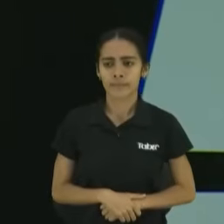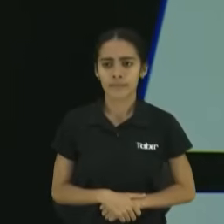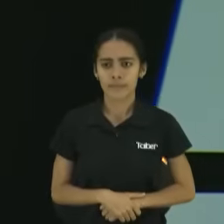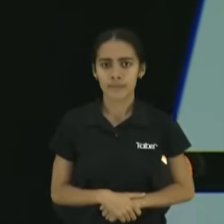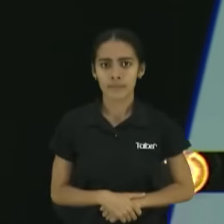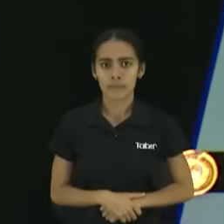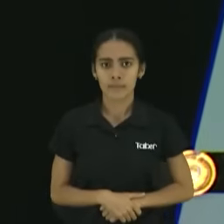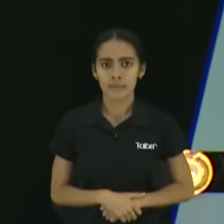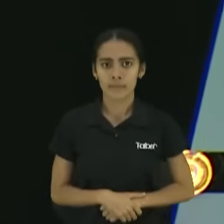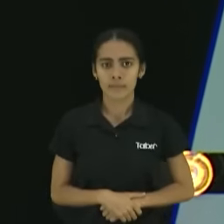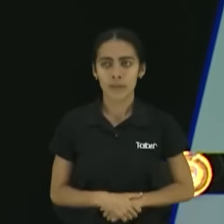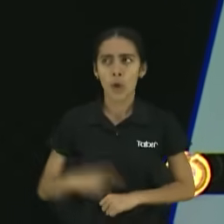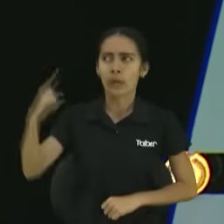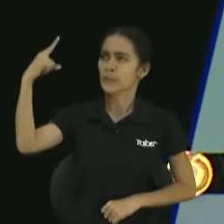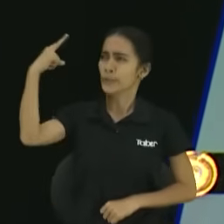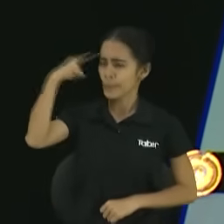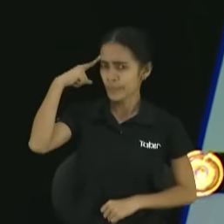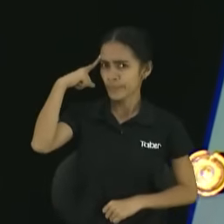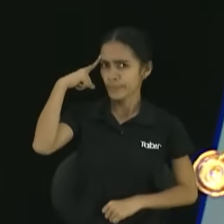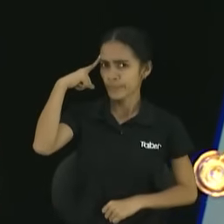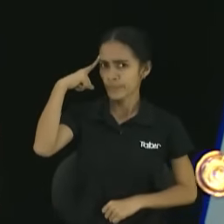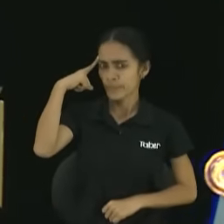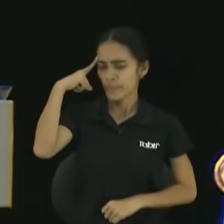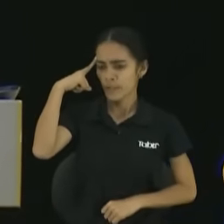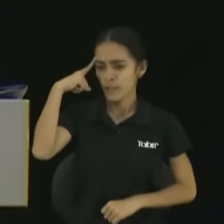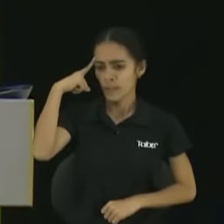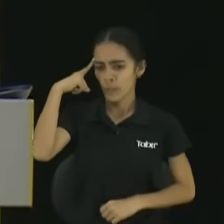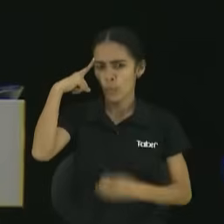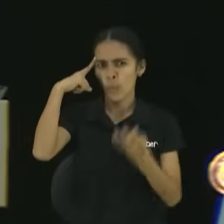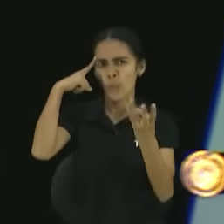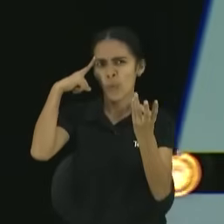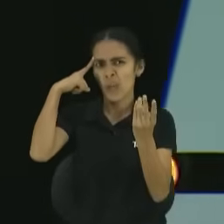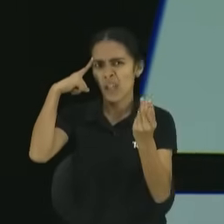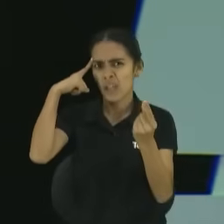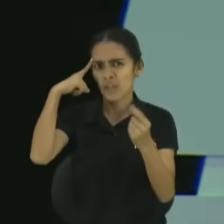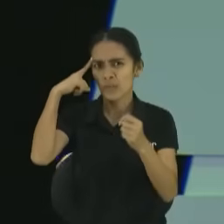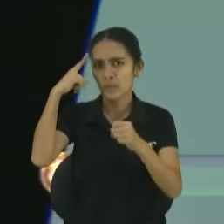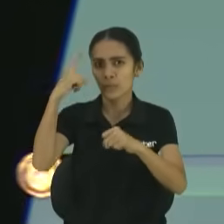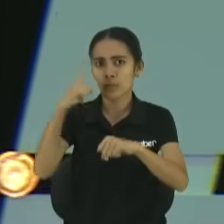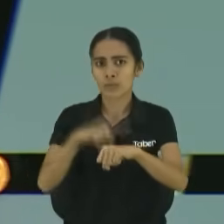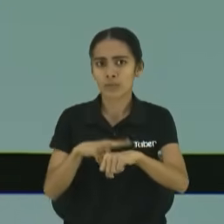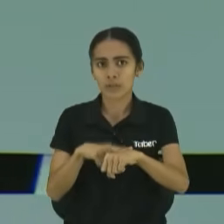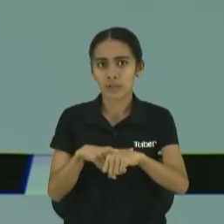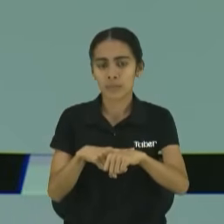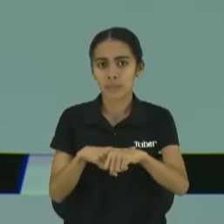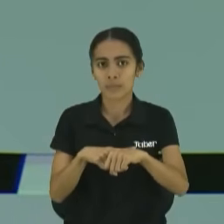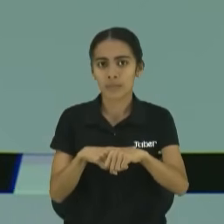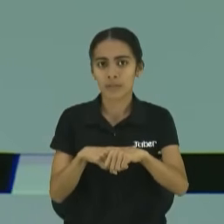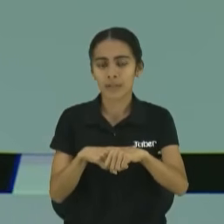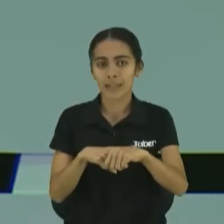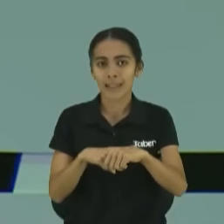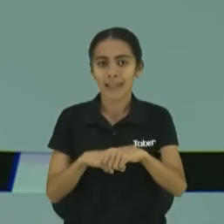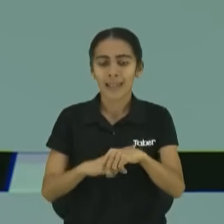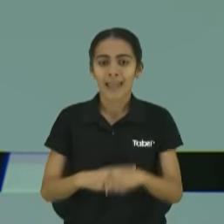Ahora que estoy pensando, ¿hace cuánto tiempo no escuchan a Jorge Aguirre tartamudear?